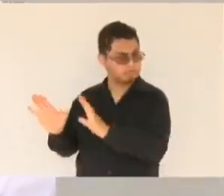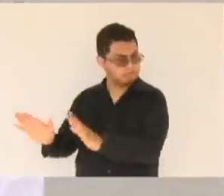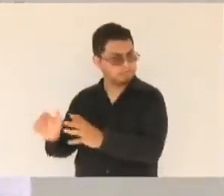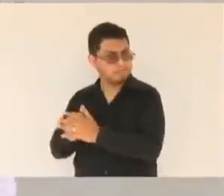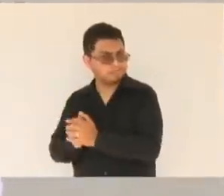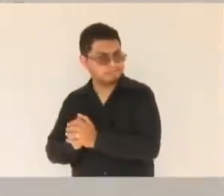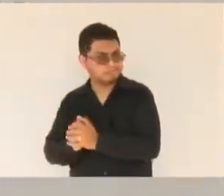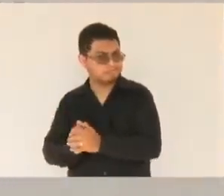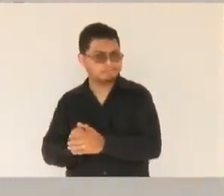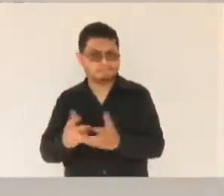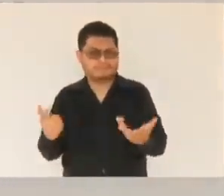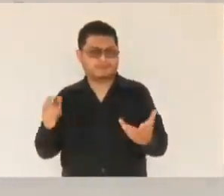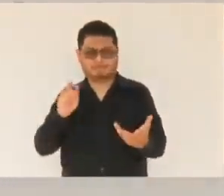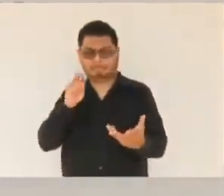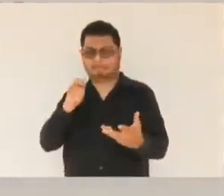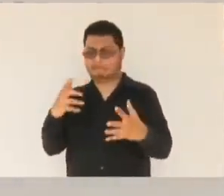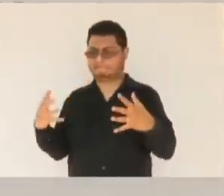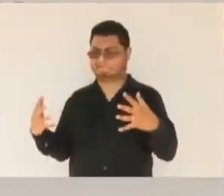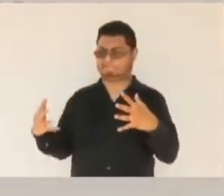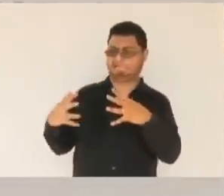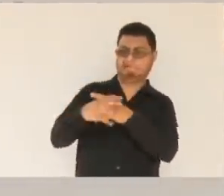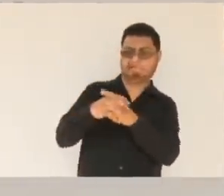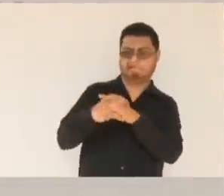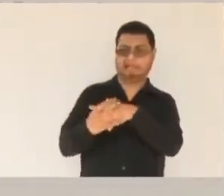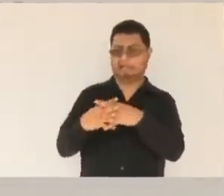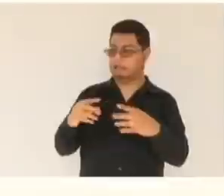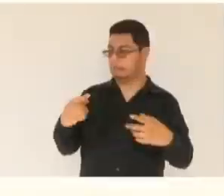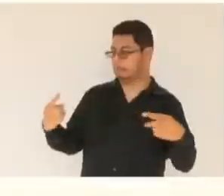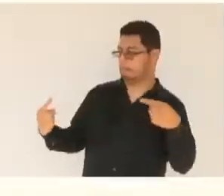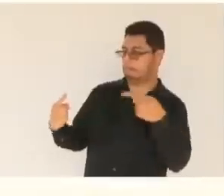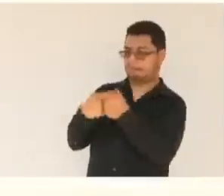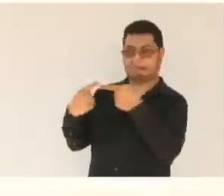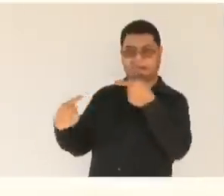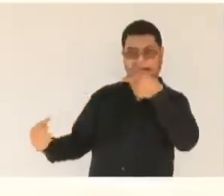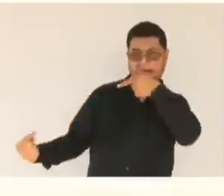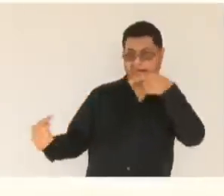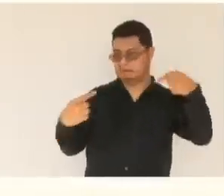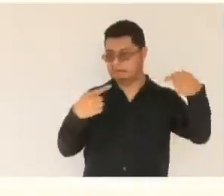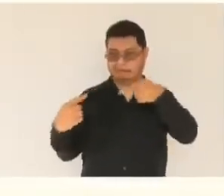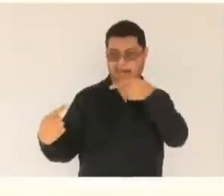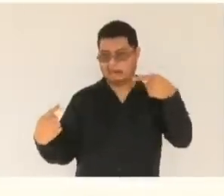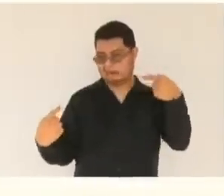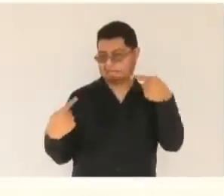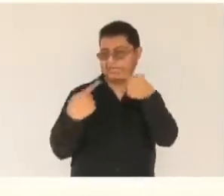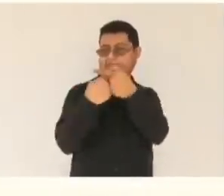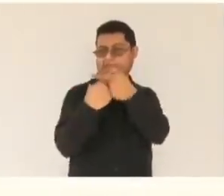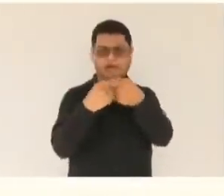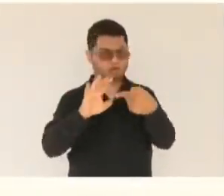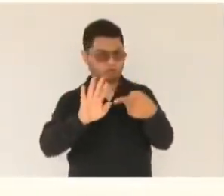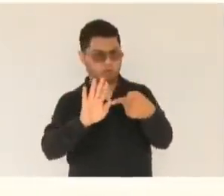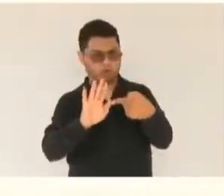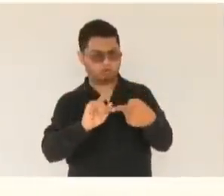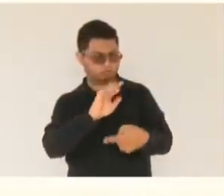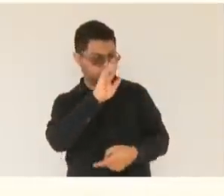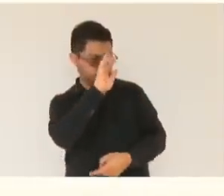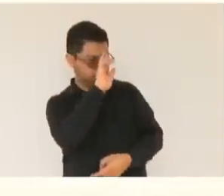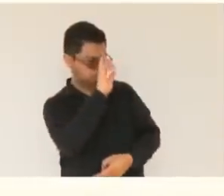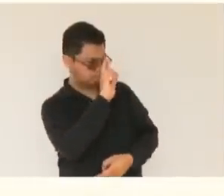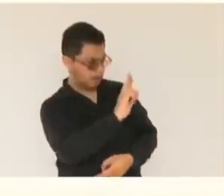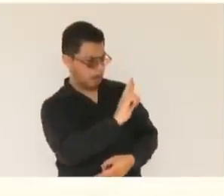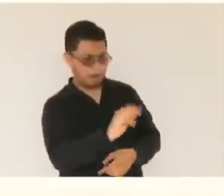no mezclamos lo político, lo electoral, con nuestra función de